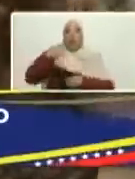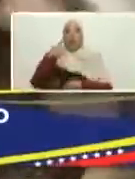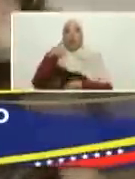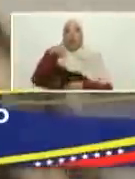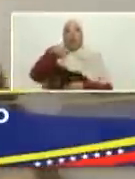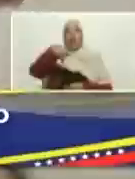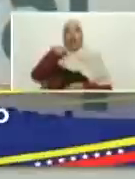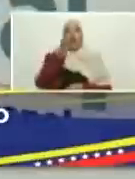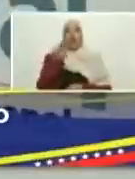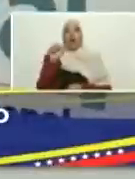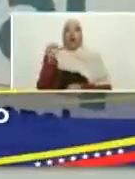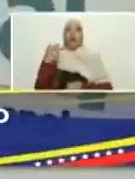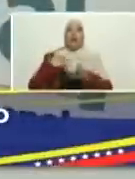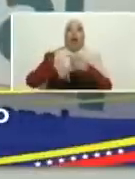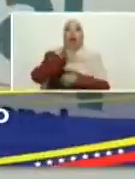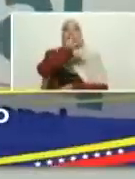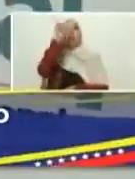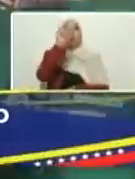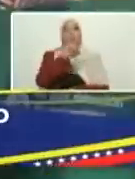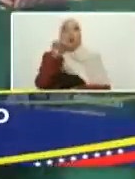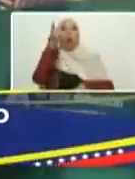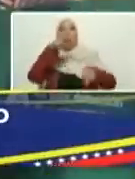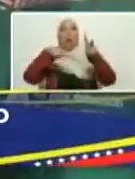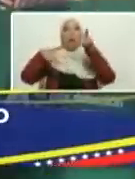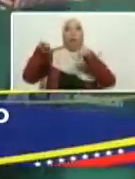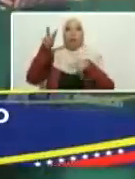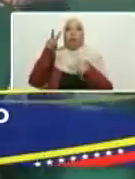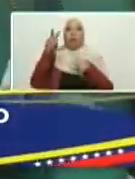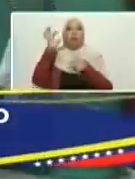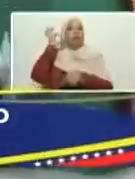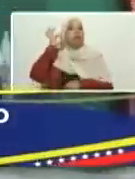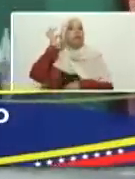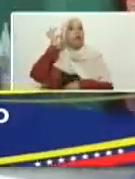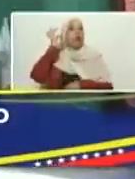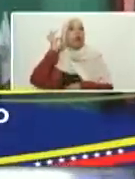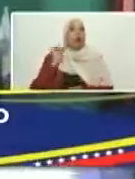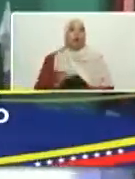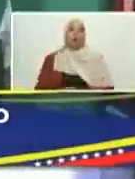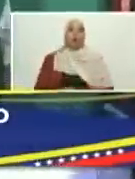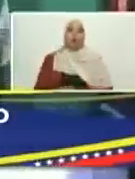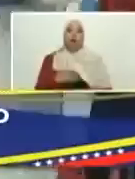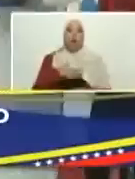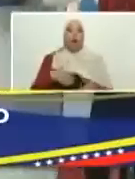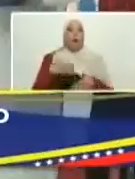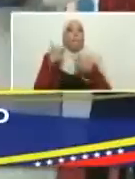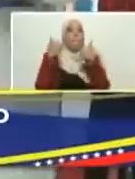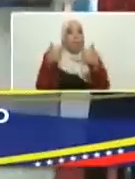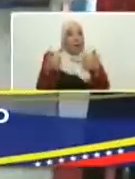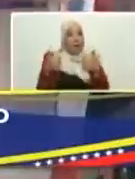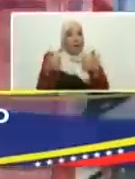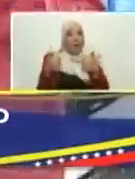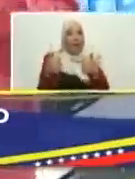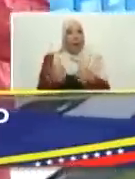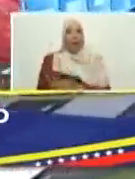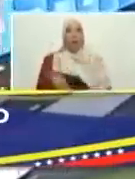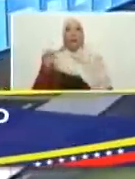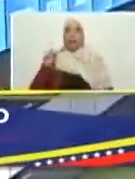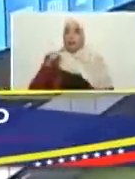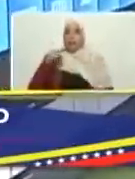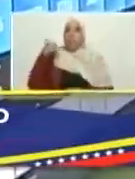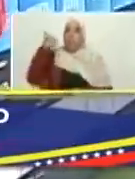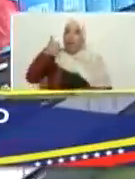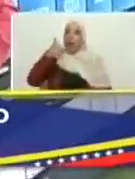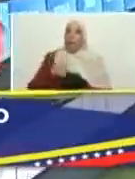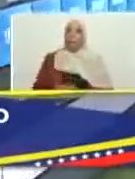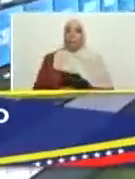está en el Zulia, está recorriendo el país. Muchachas, ¿cómo están ustedes? Bueno, si